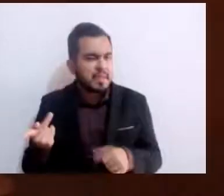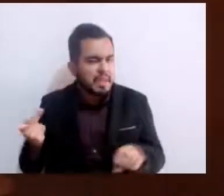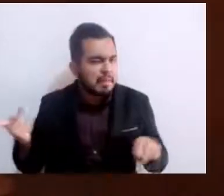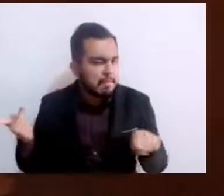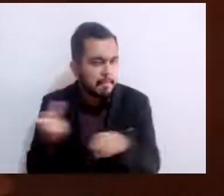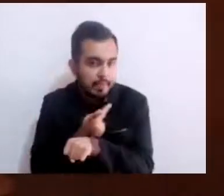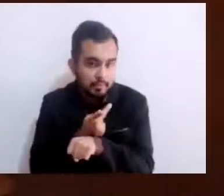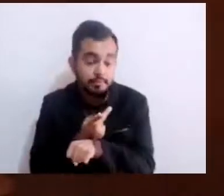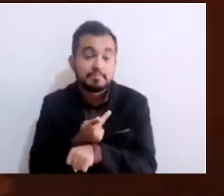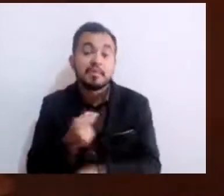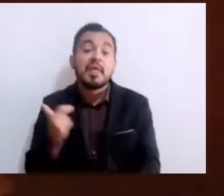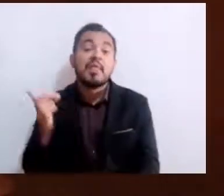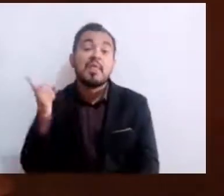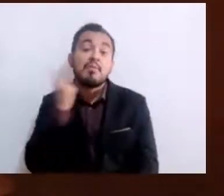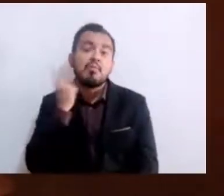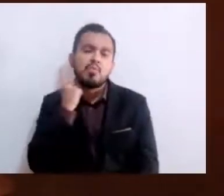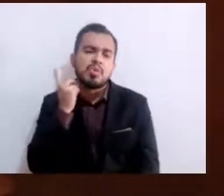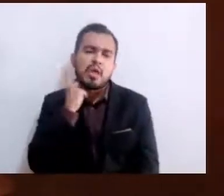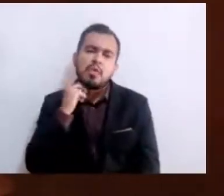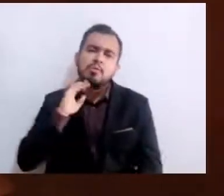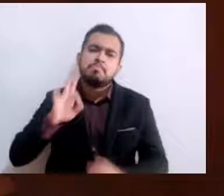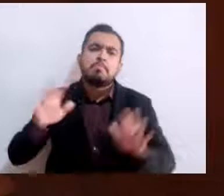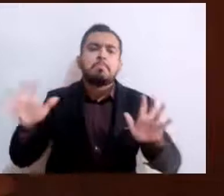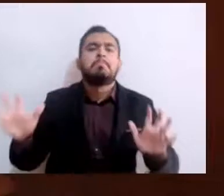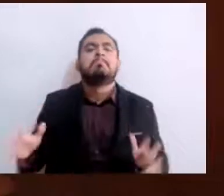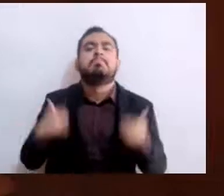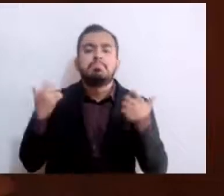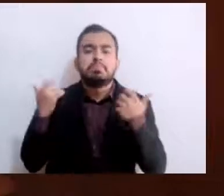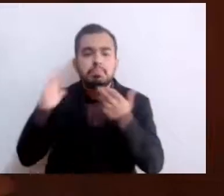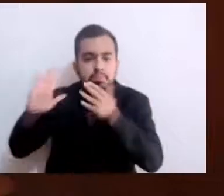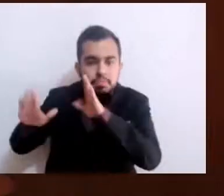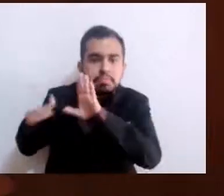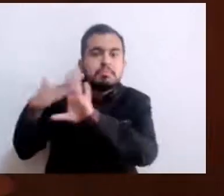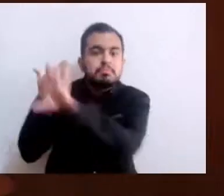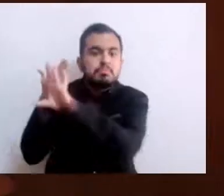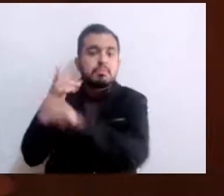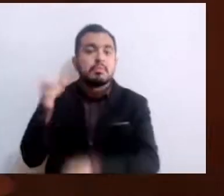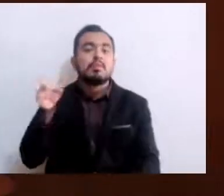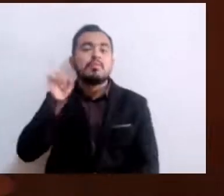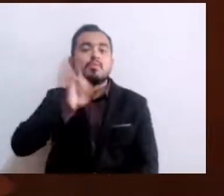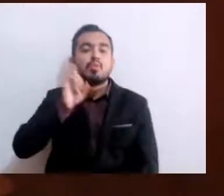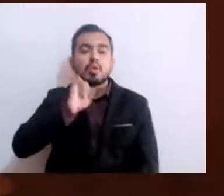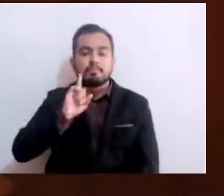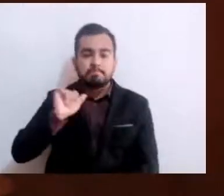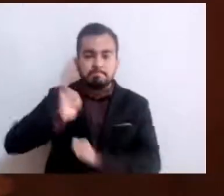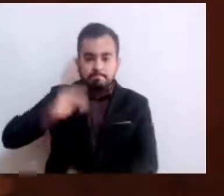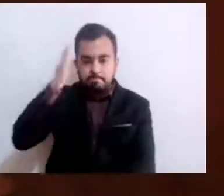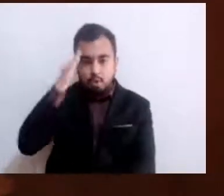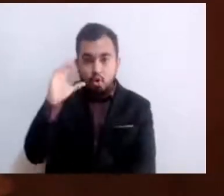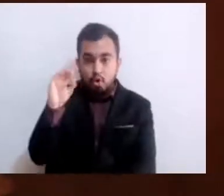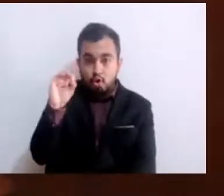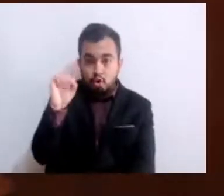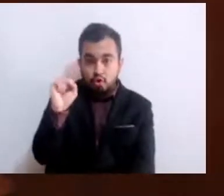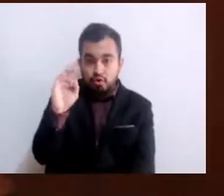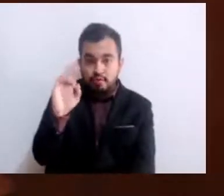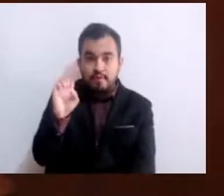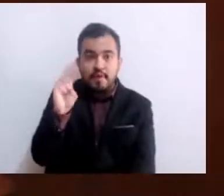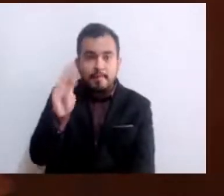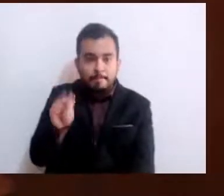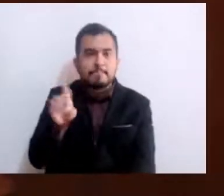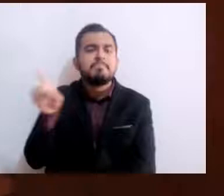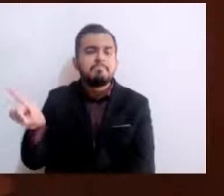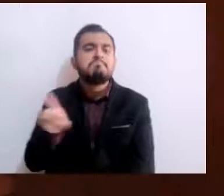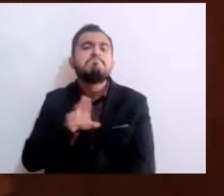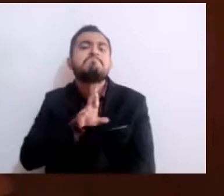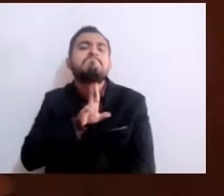diputados se le fueron encima a la titular del OSFEM alegando que mejor dijera que se